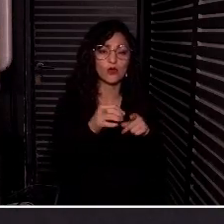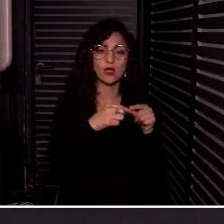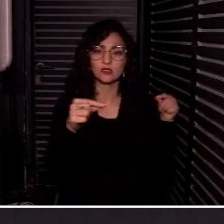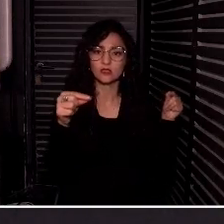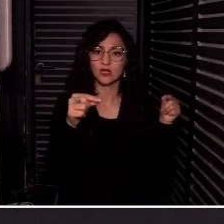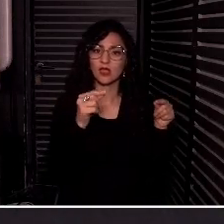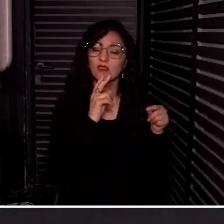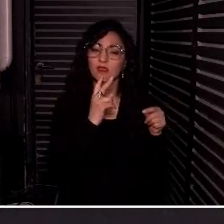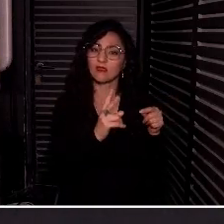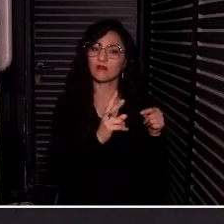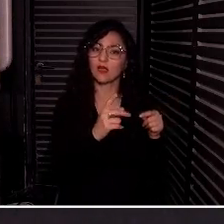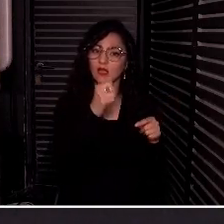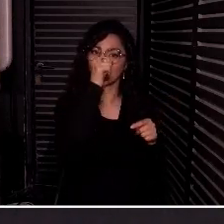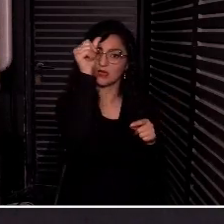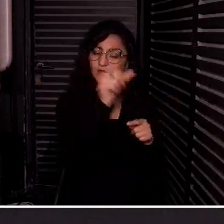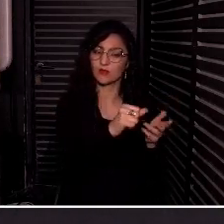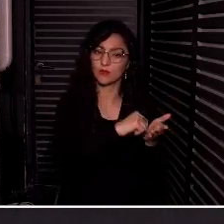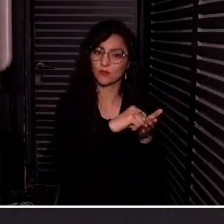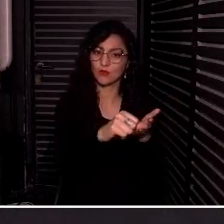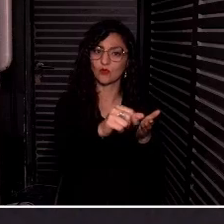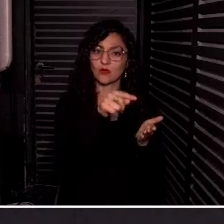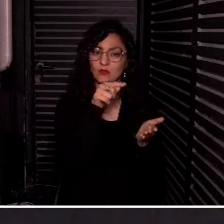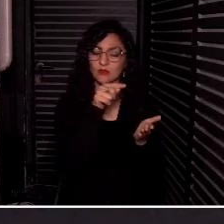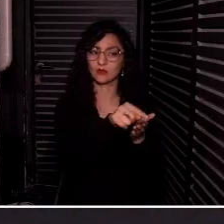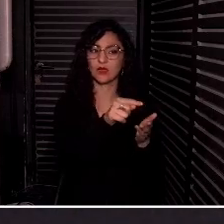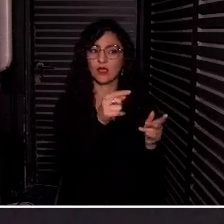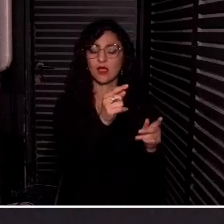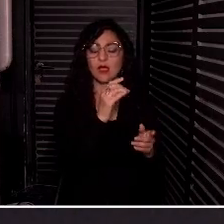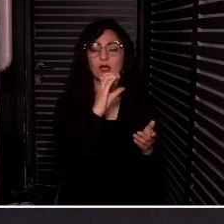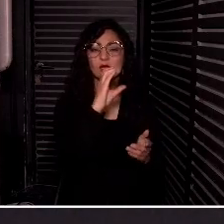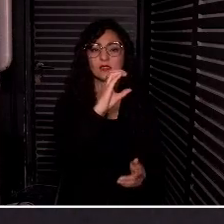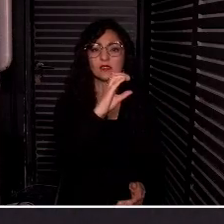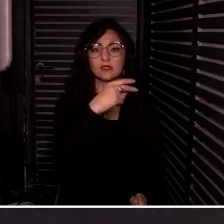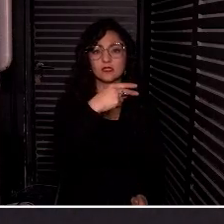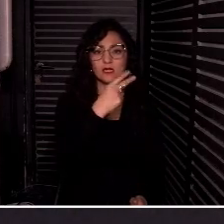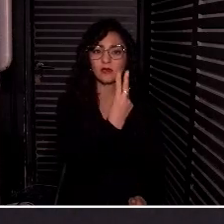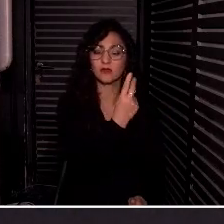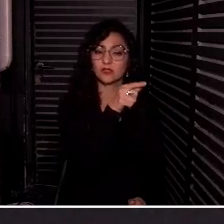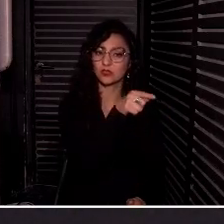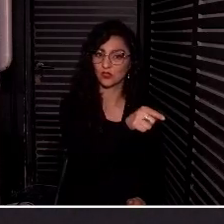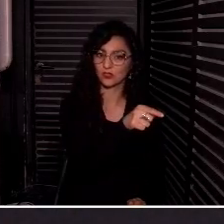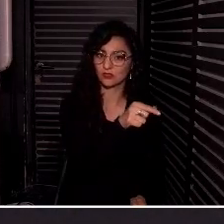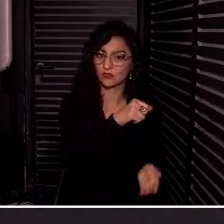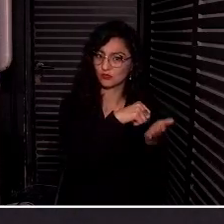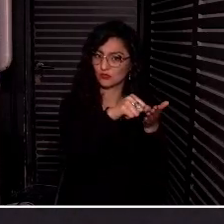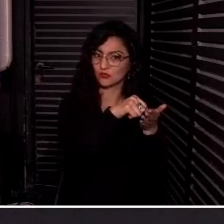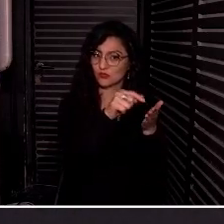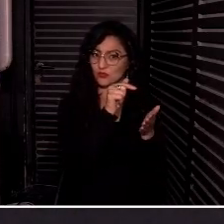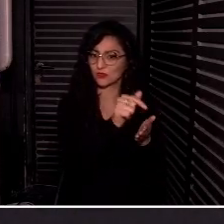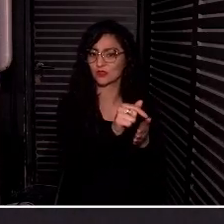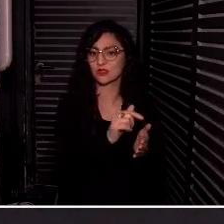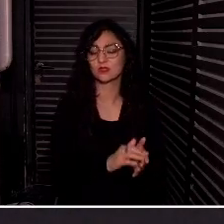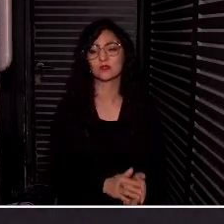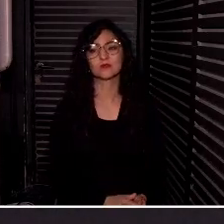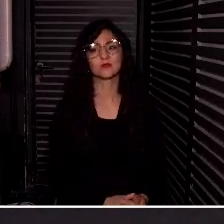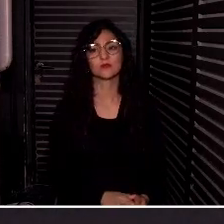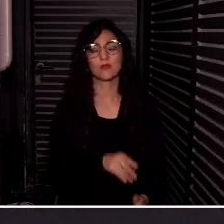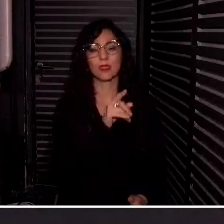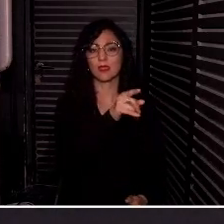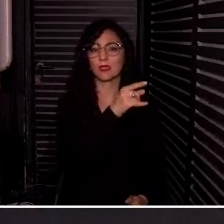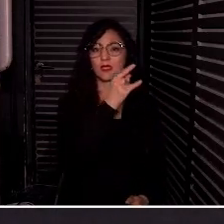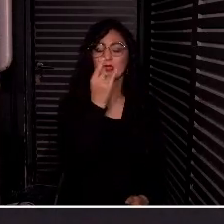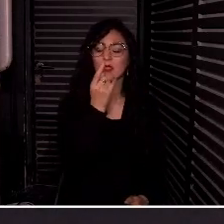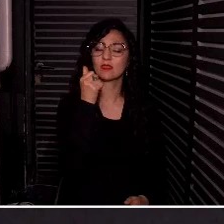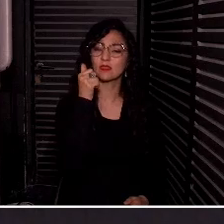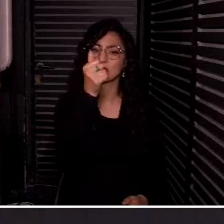al Canal de chilevisión siguen notificando a la rectora de la de la universidad al